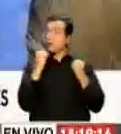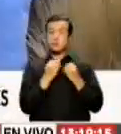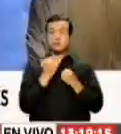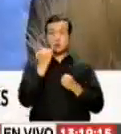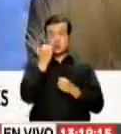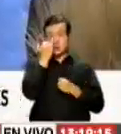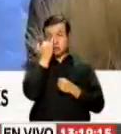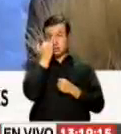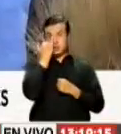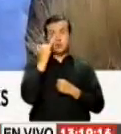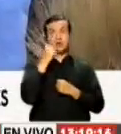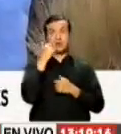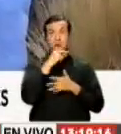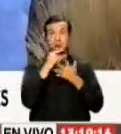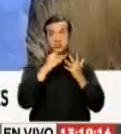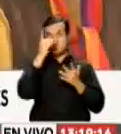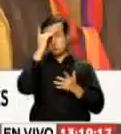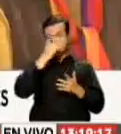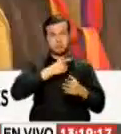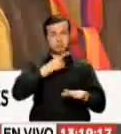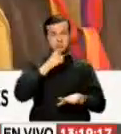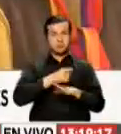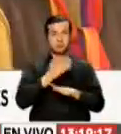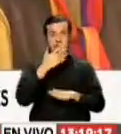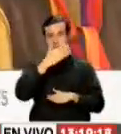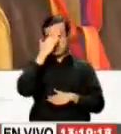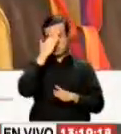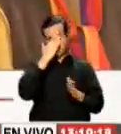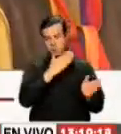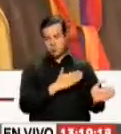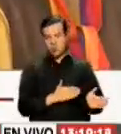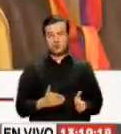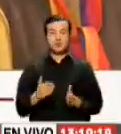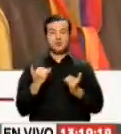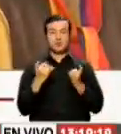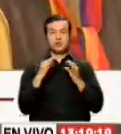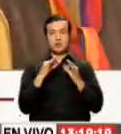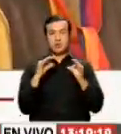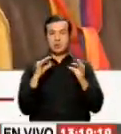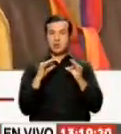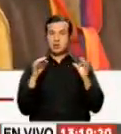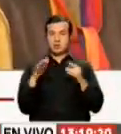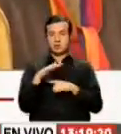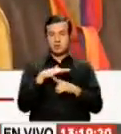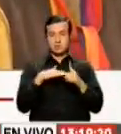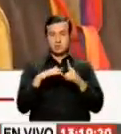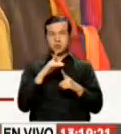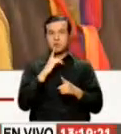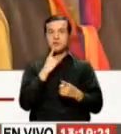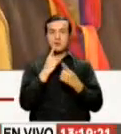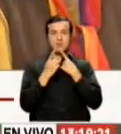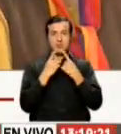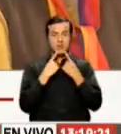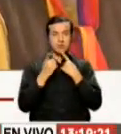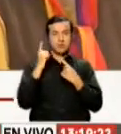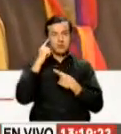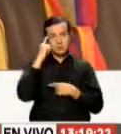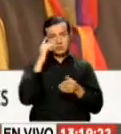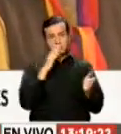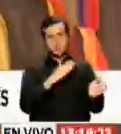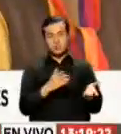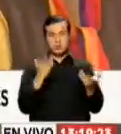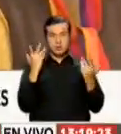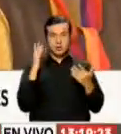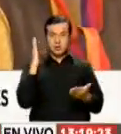indígena tomará otras medidas. Sabiendo que estamos en un proceso muy delicado, con la situación del diálogo, es con el gobierno que está a punto